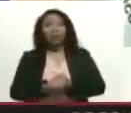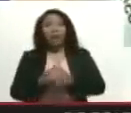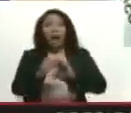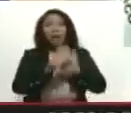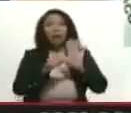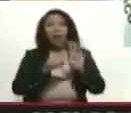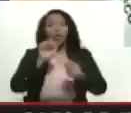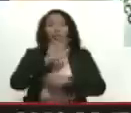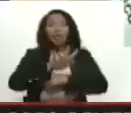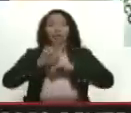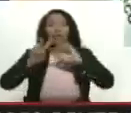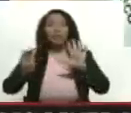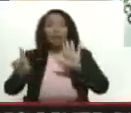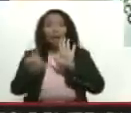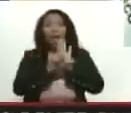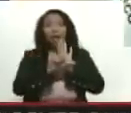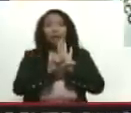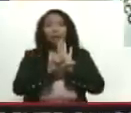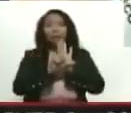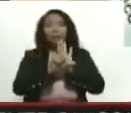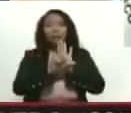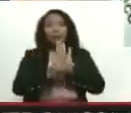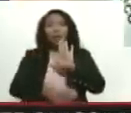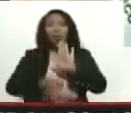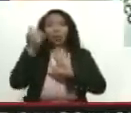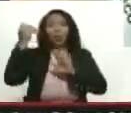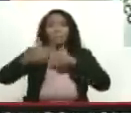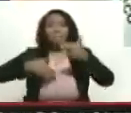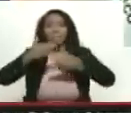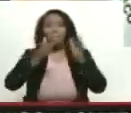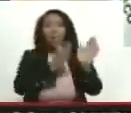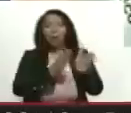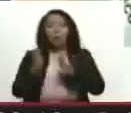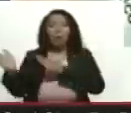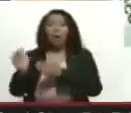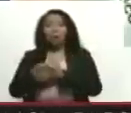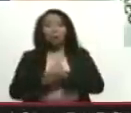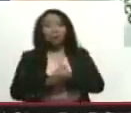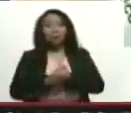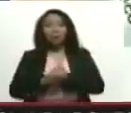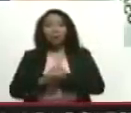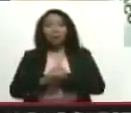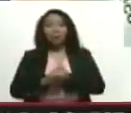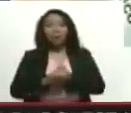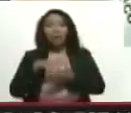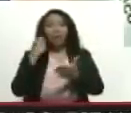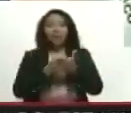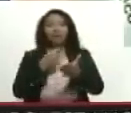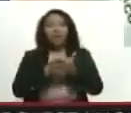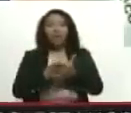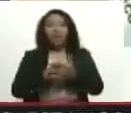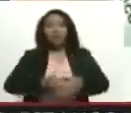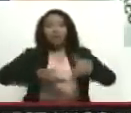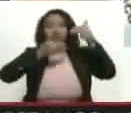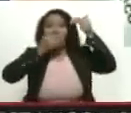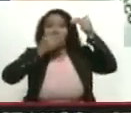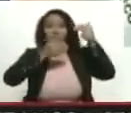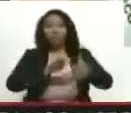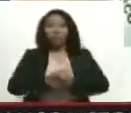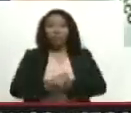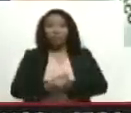Artículo 37 de la Ley Orgánica contra la Delincuencia Organizada y Financiamiento al Terrorismo.